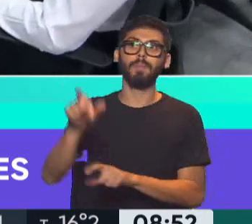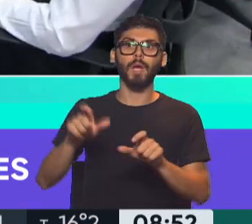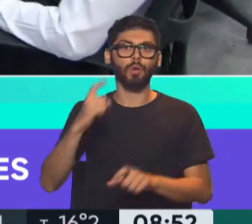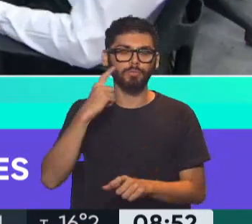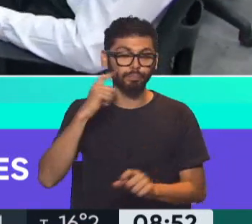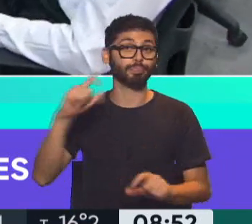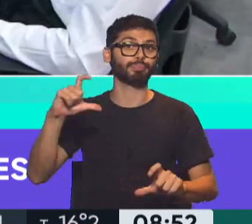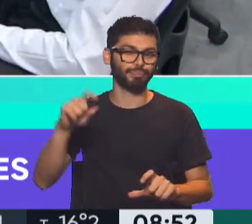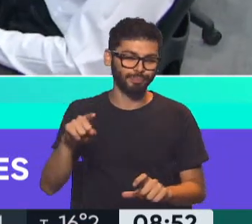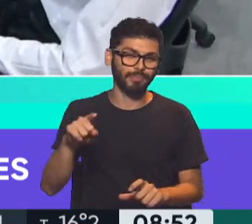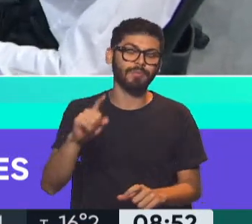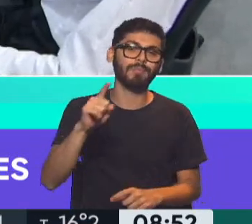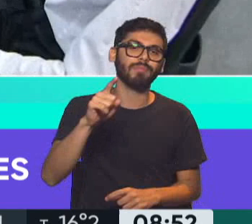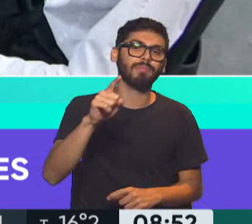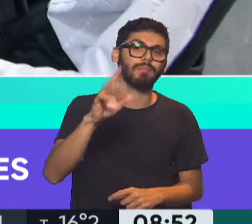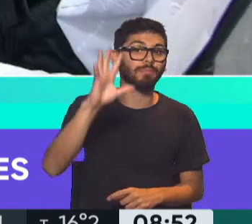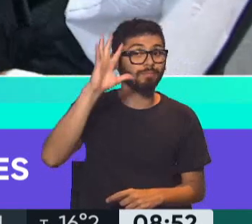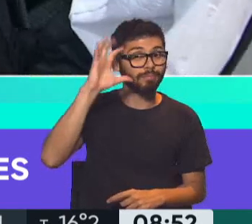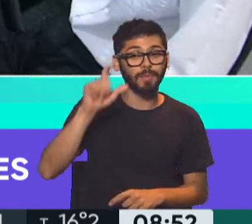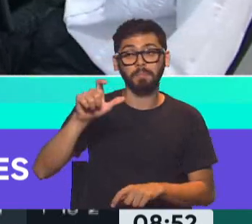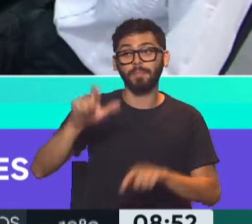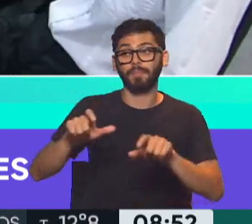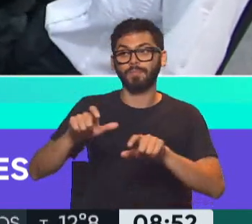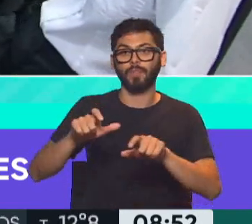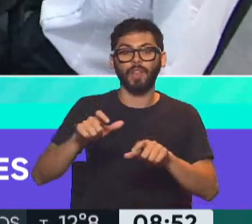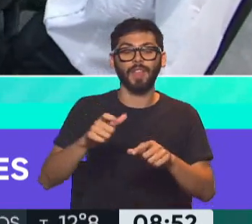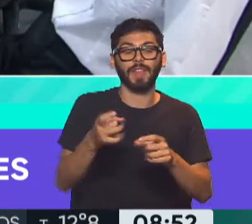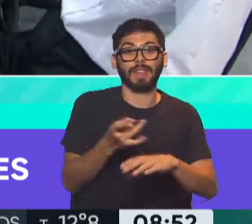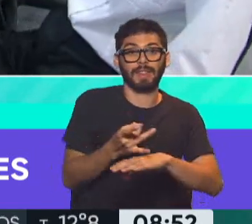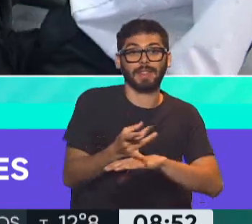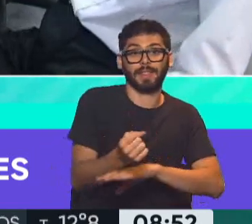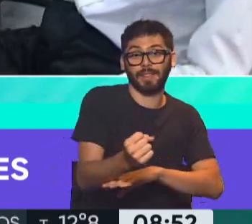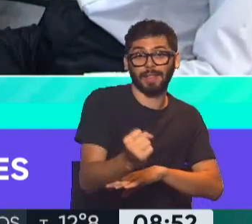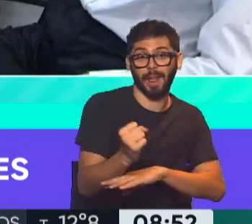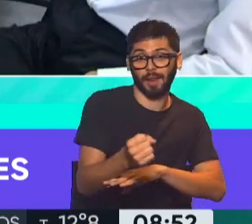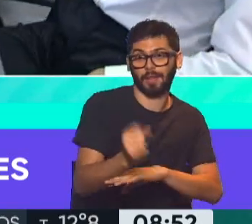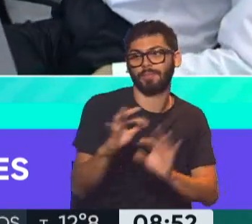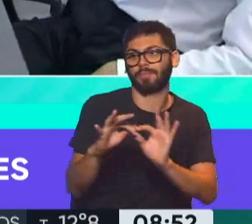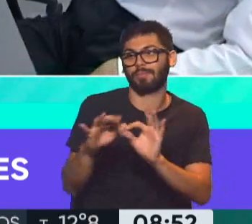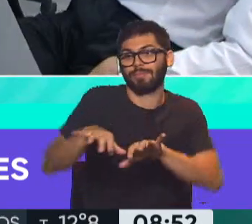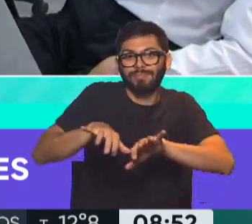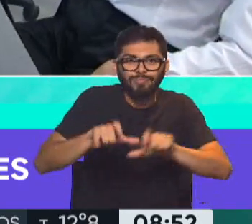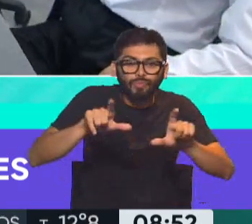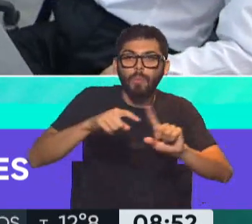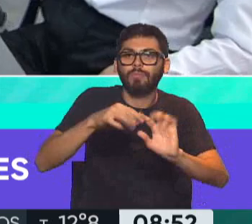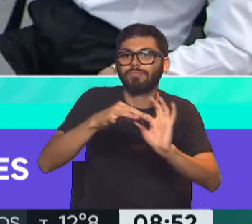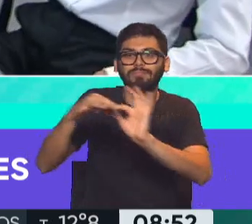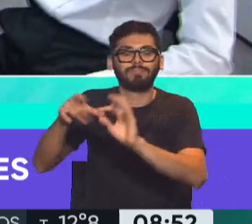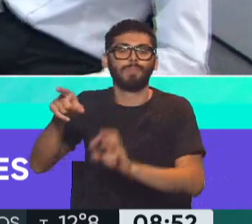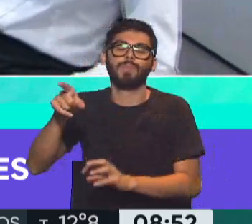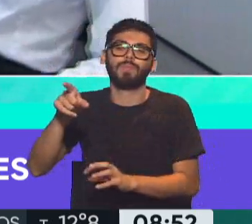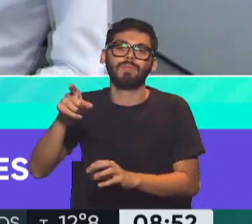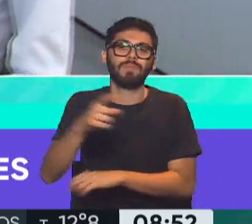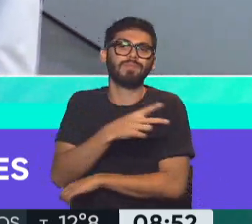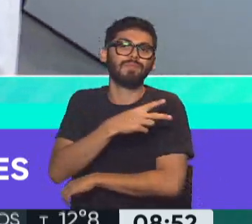muy interrelacionado el trabajo de los operadores de trenes con los efectivos de la fuerza de seguridad mostramos a la oficial de la